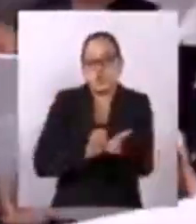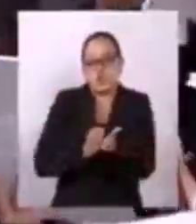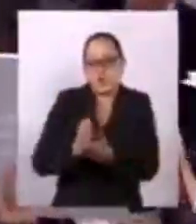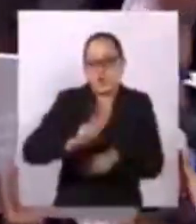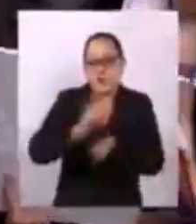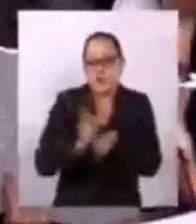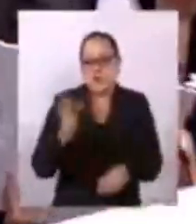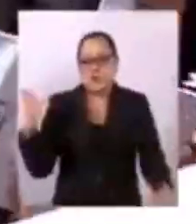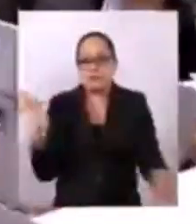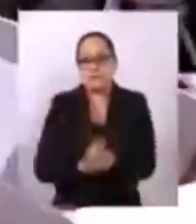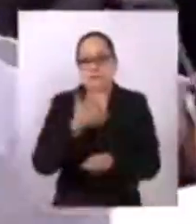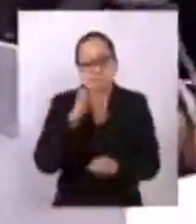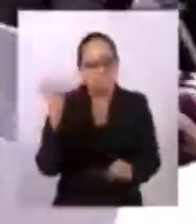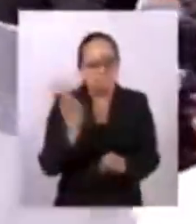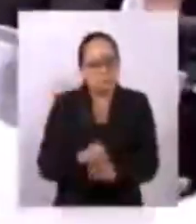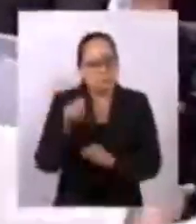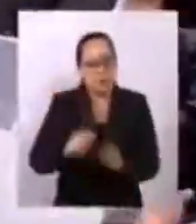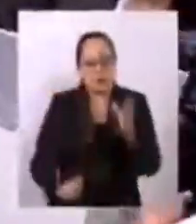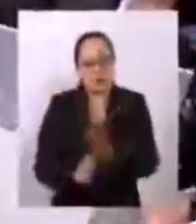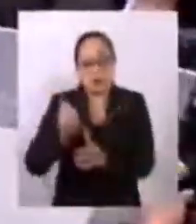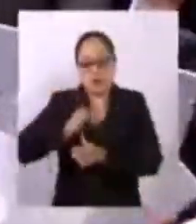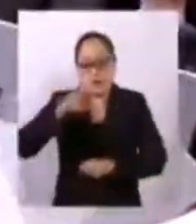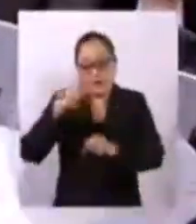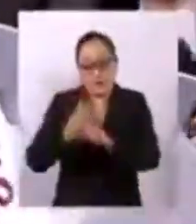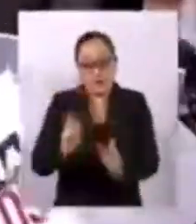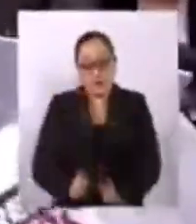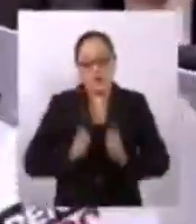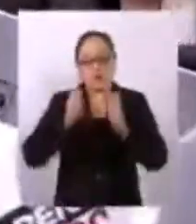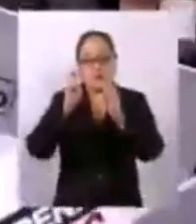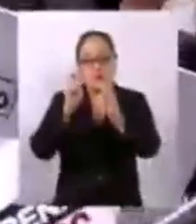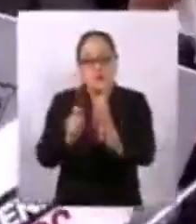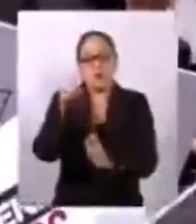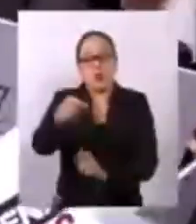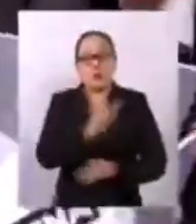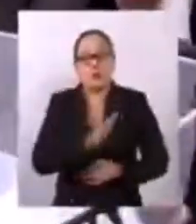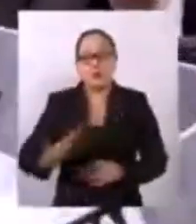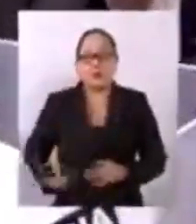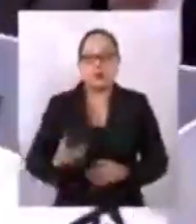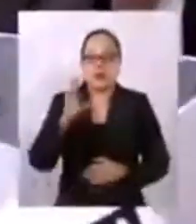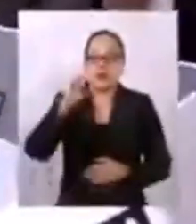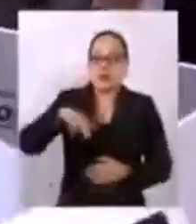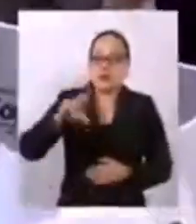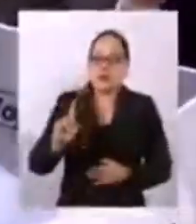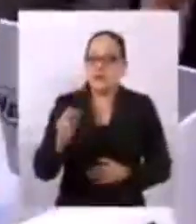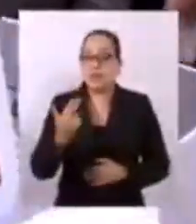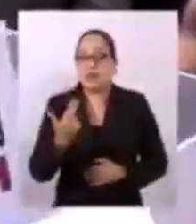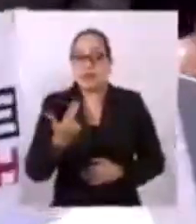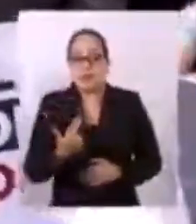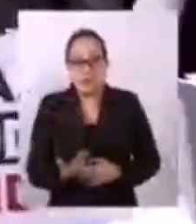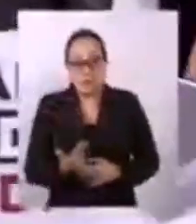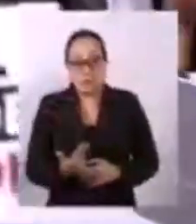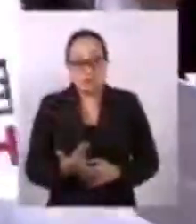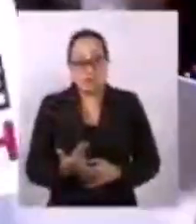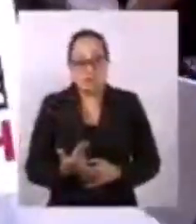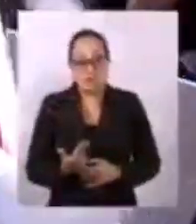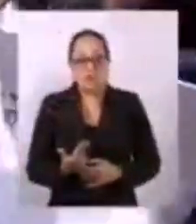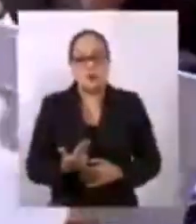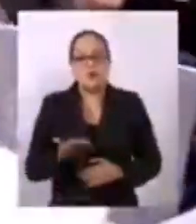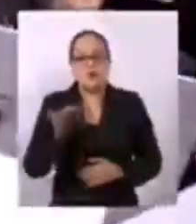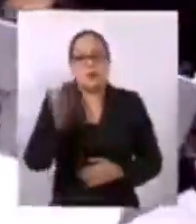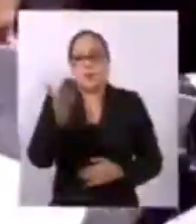y patrióticamente el cargo que se le ha conferido de presidenta de la Comisión Nacional de los Derechos